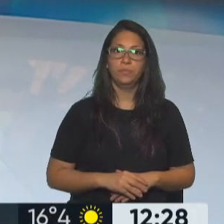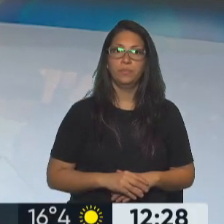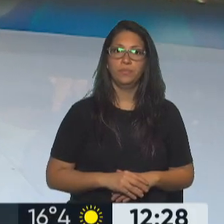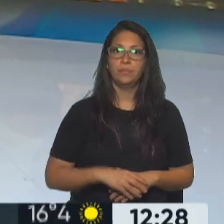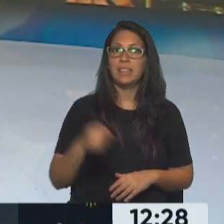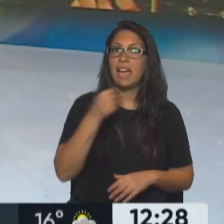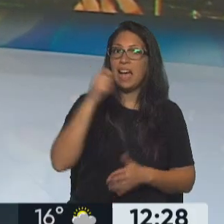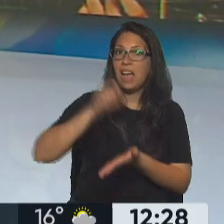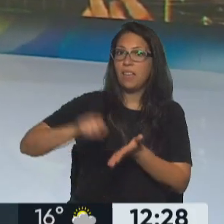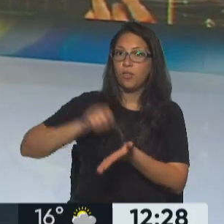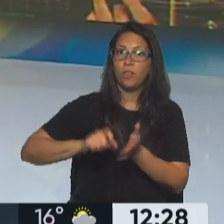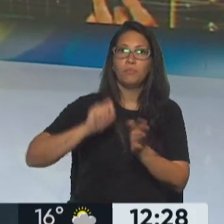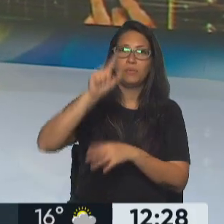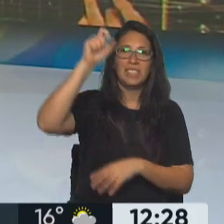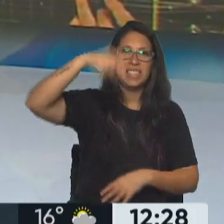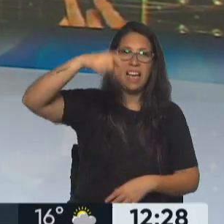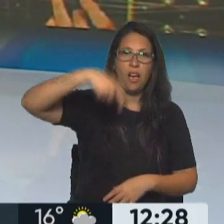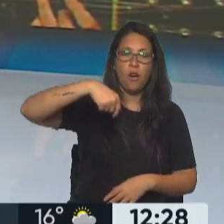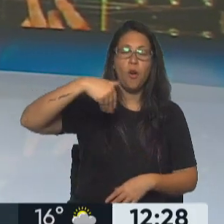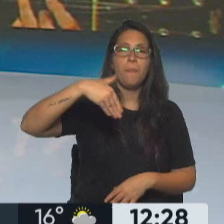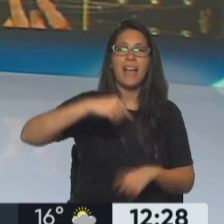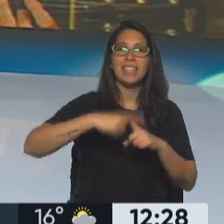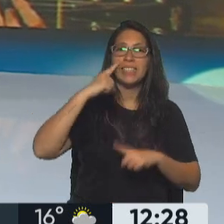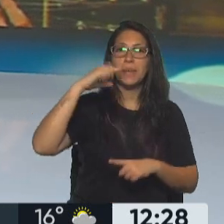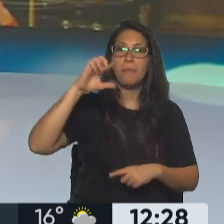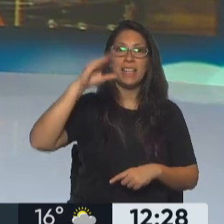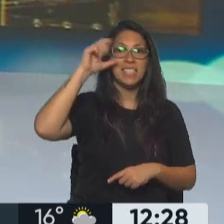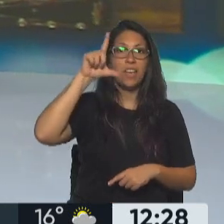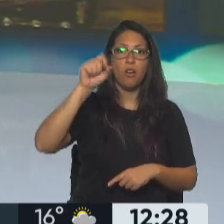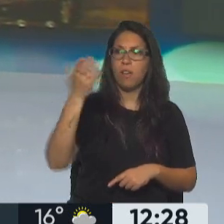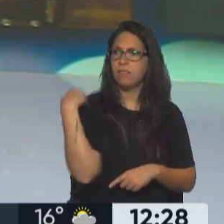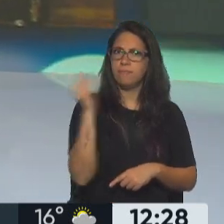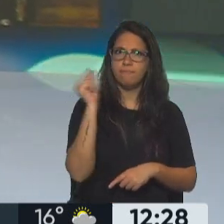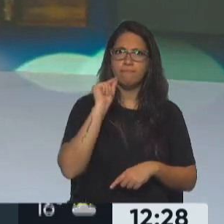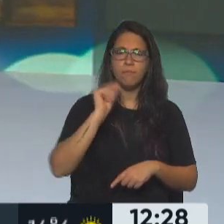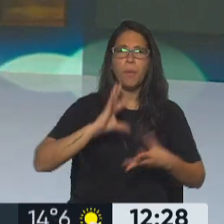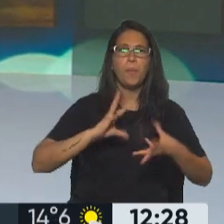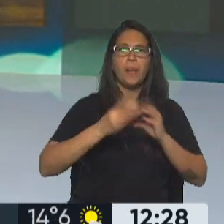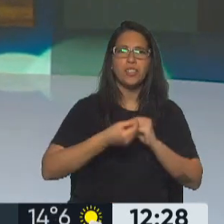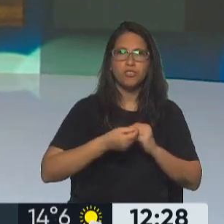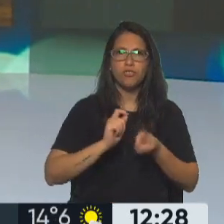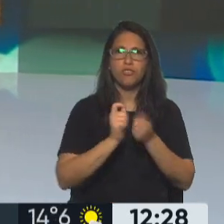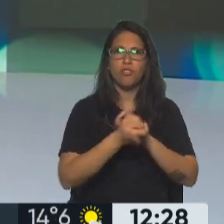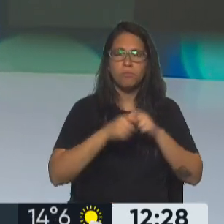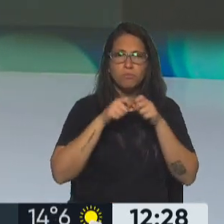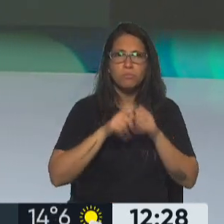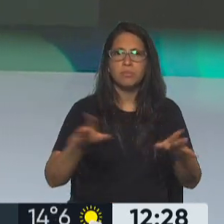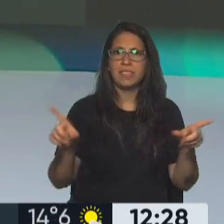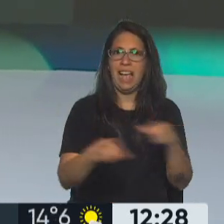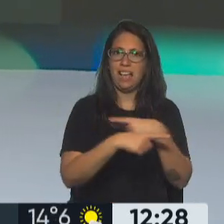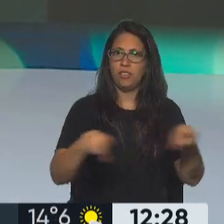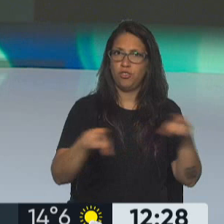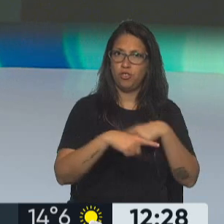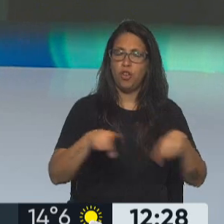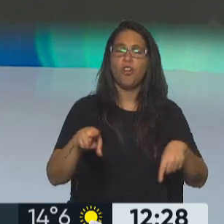El cantautor chaqueño Maxi Pacheco hoy estrenó hace muy poquitos días una bellísima versión de Oración del Remanso, tema de Jorge Van der